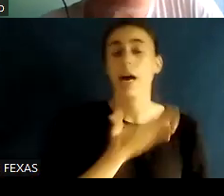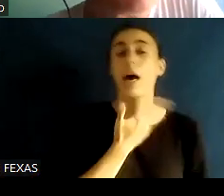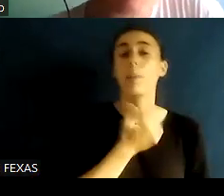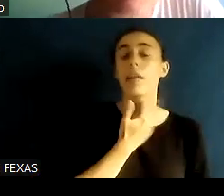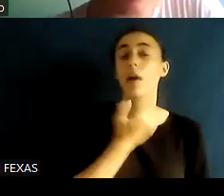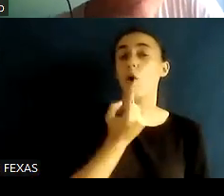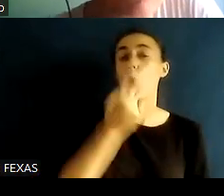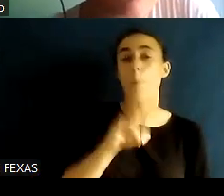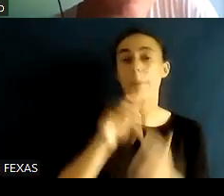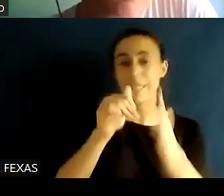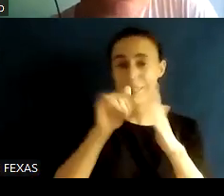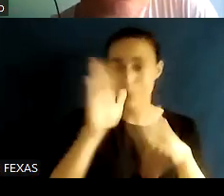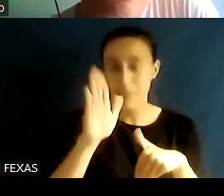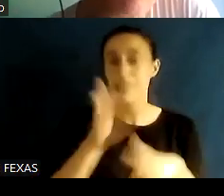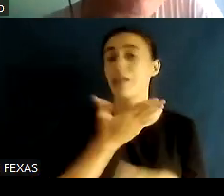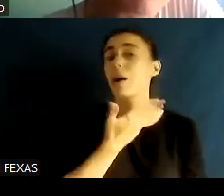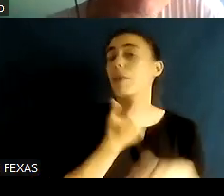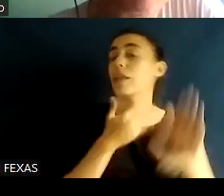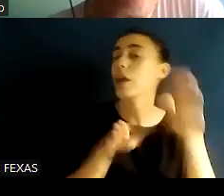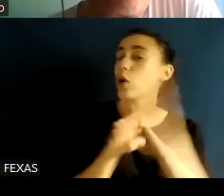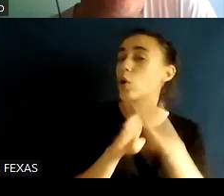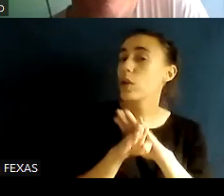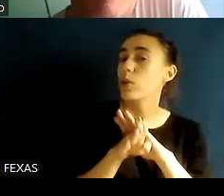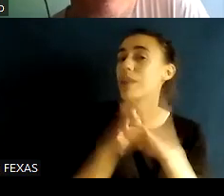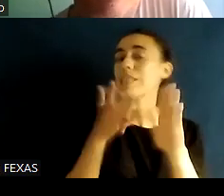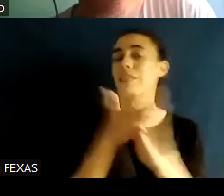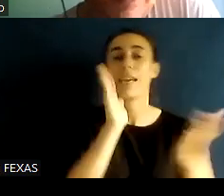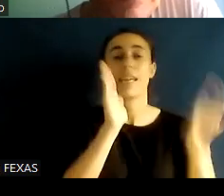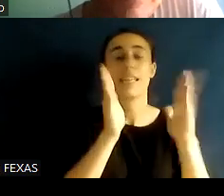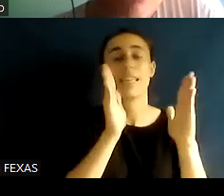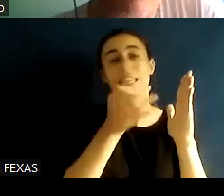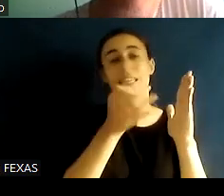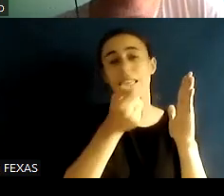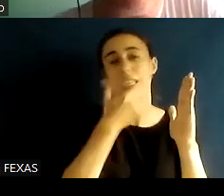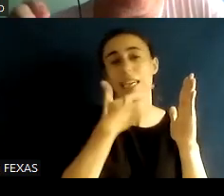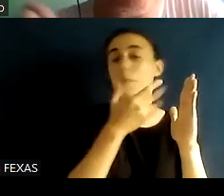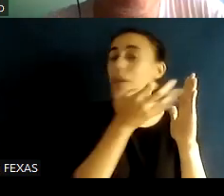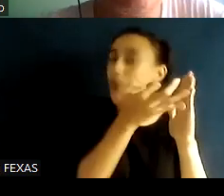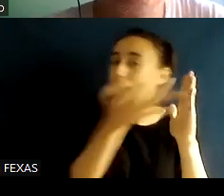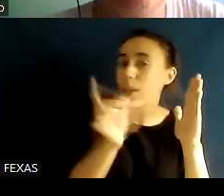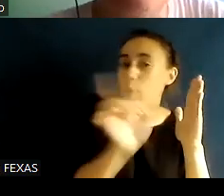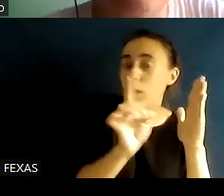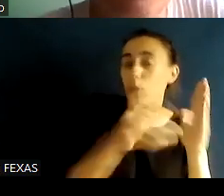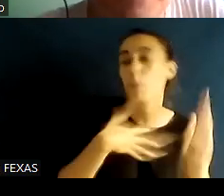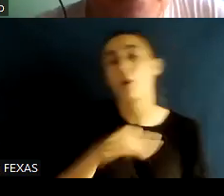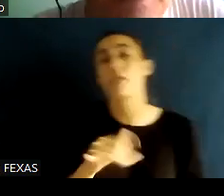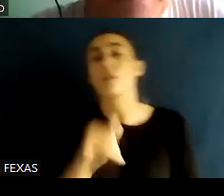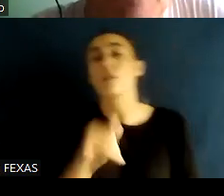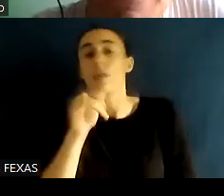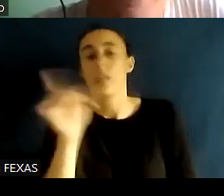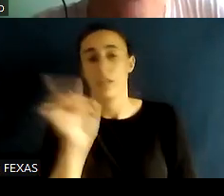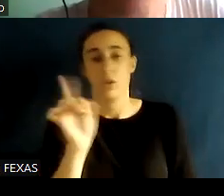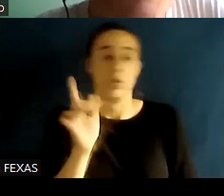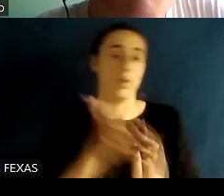apatía no se revierte, igual el tratamiento o no es el adecuado o no es suficiente. Podría ser adecuado, pero la dosis ser